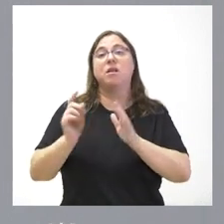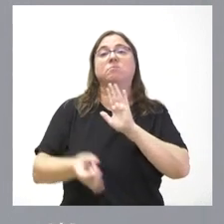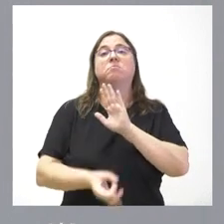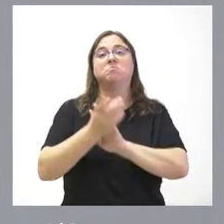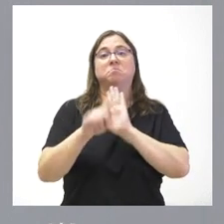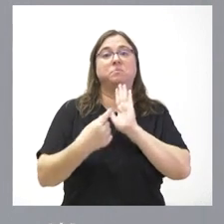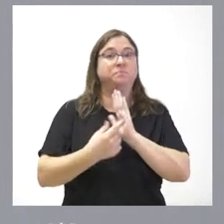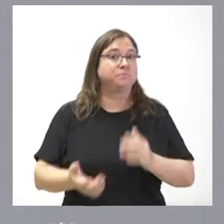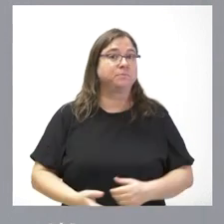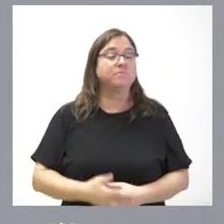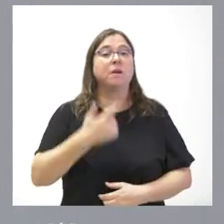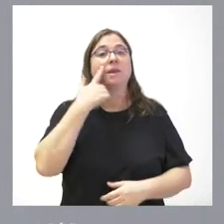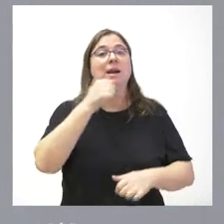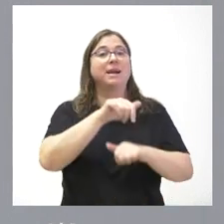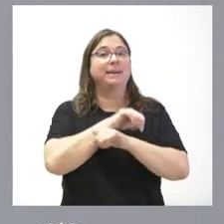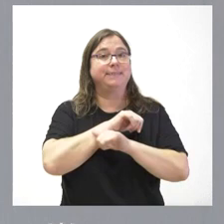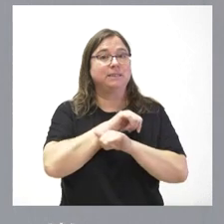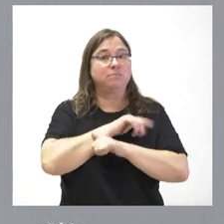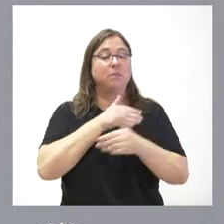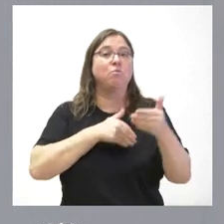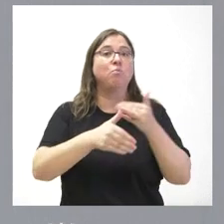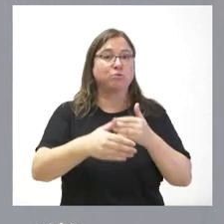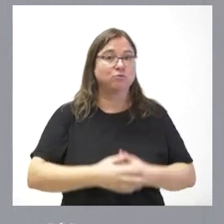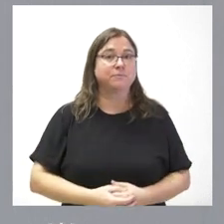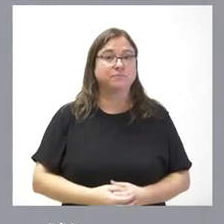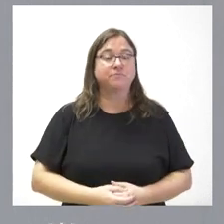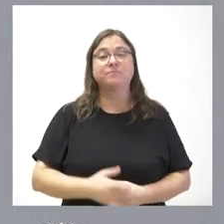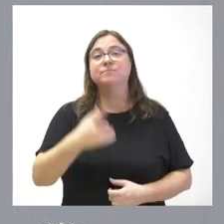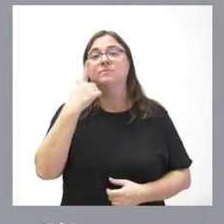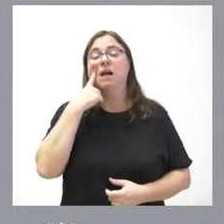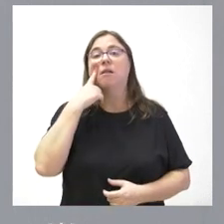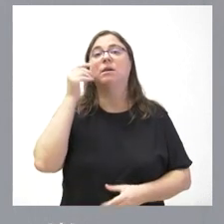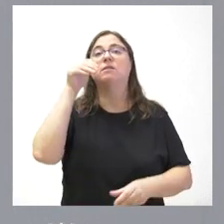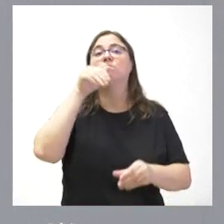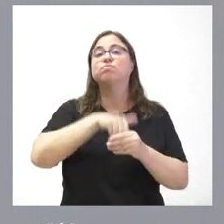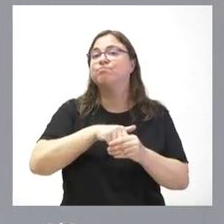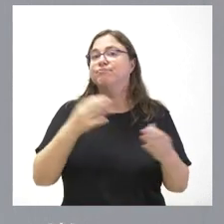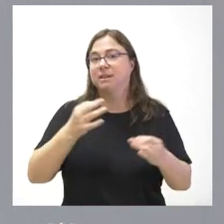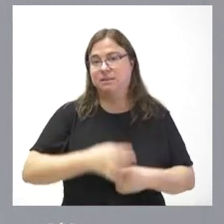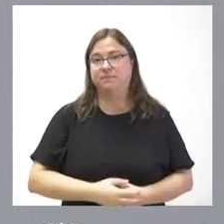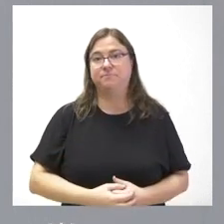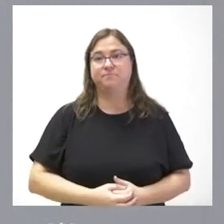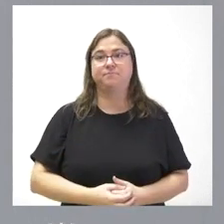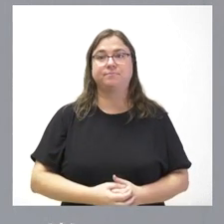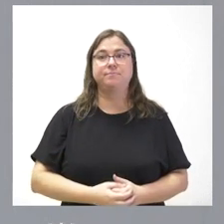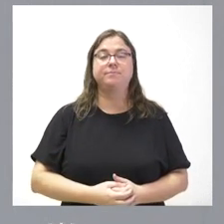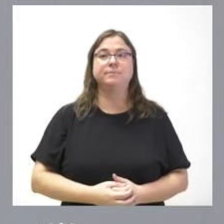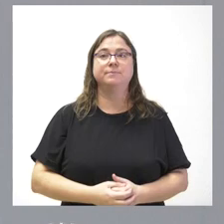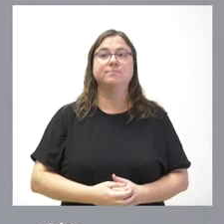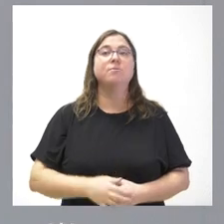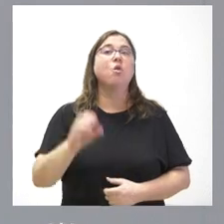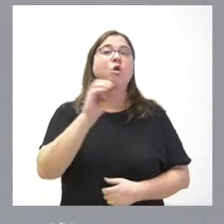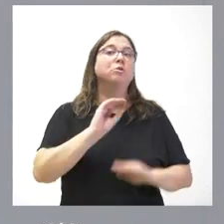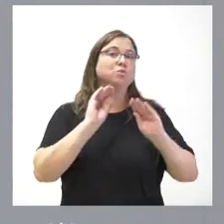la habla y por tanto vamos a esperar al próximo pleno a ver qué pasa y a ver queé votan conjuntamente ambos partidos si mantienen esta posición